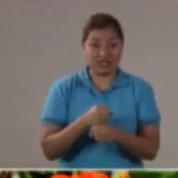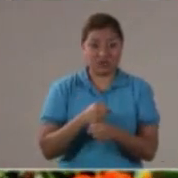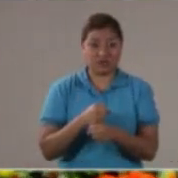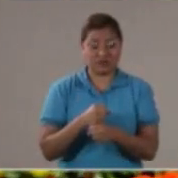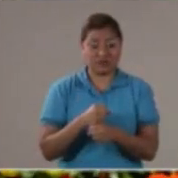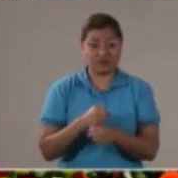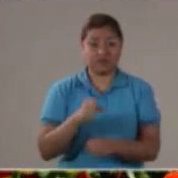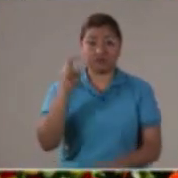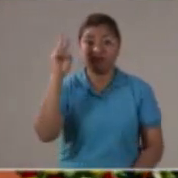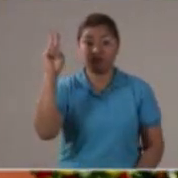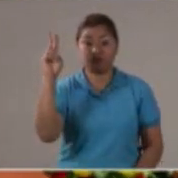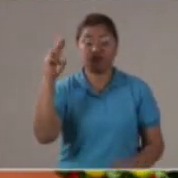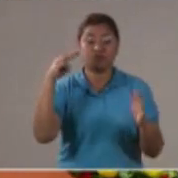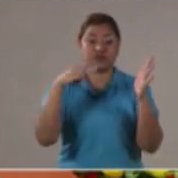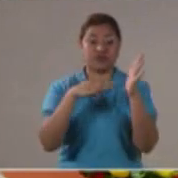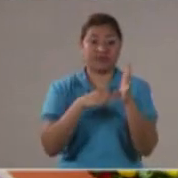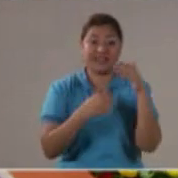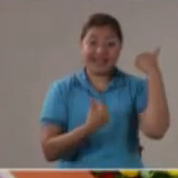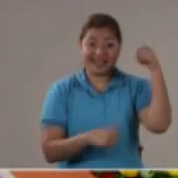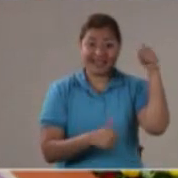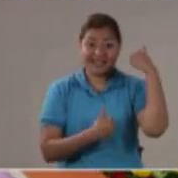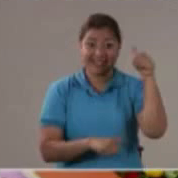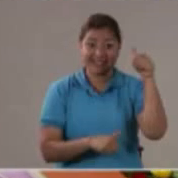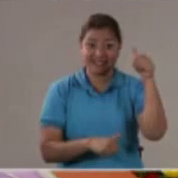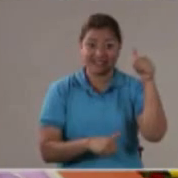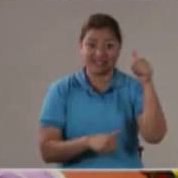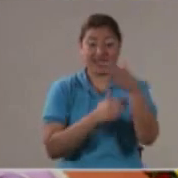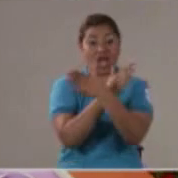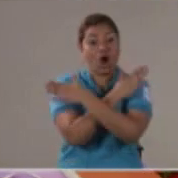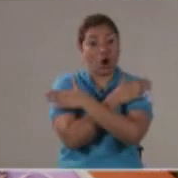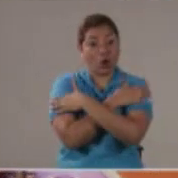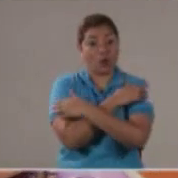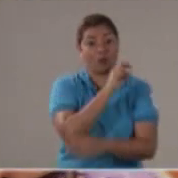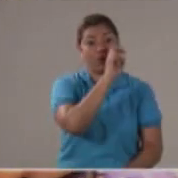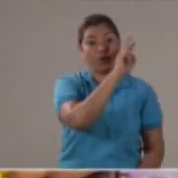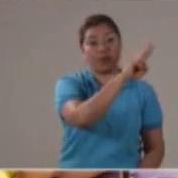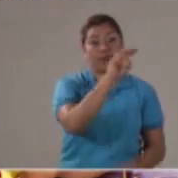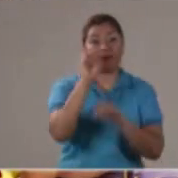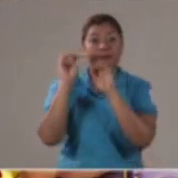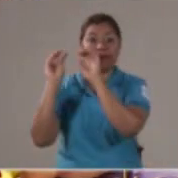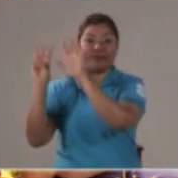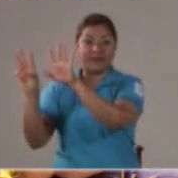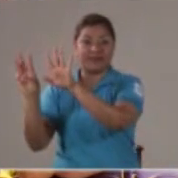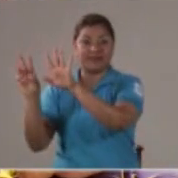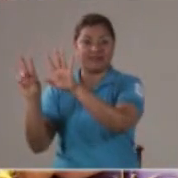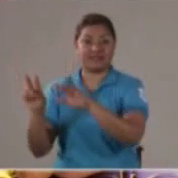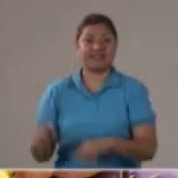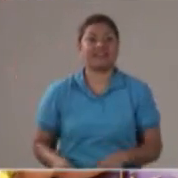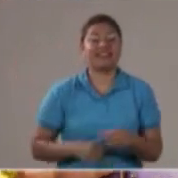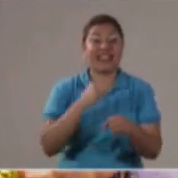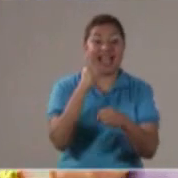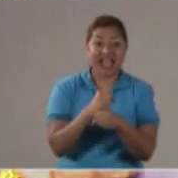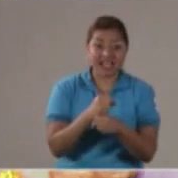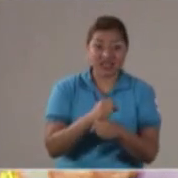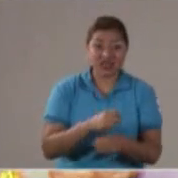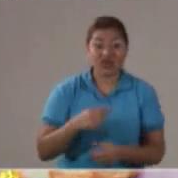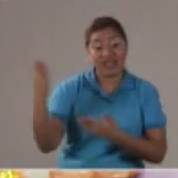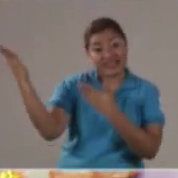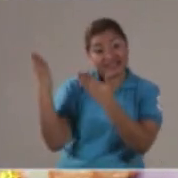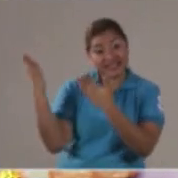Este año 2015 cumplo 27 años de estar a tiempo completo en esta